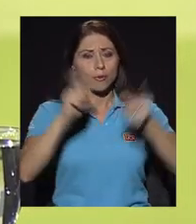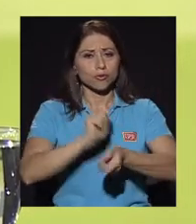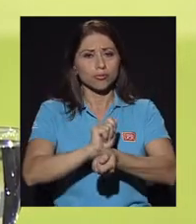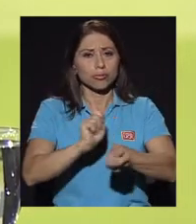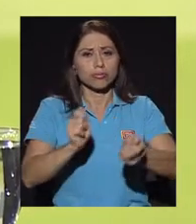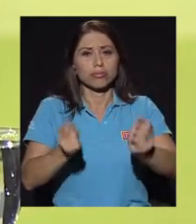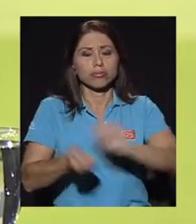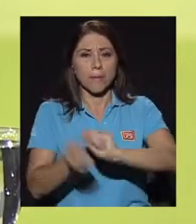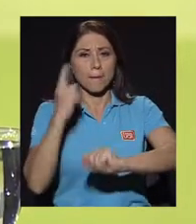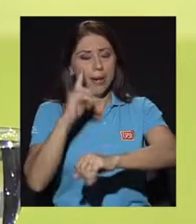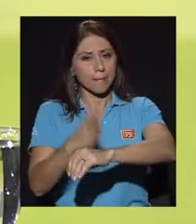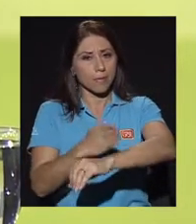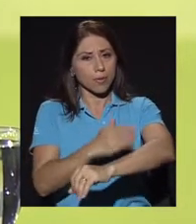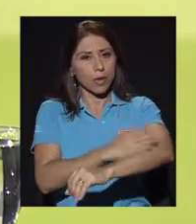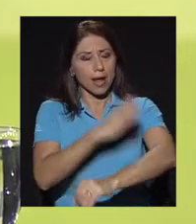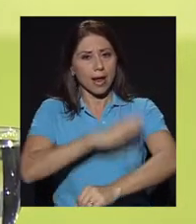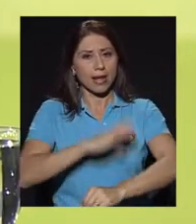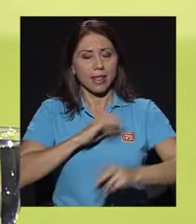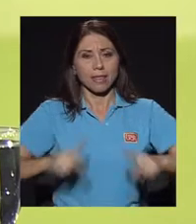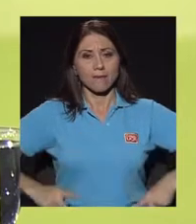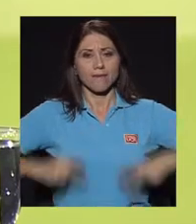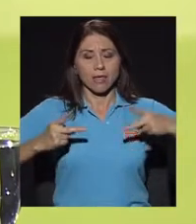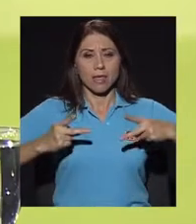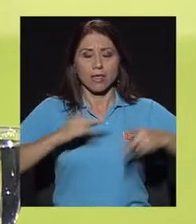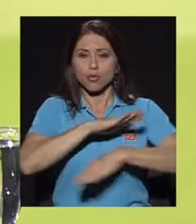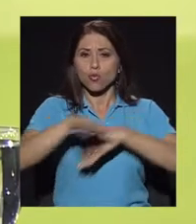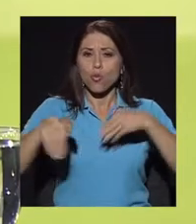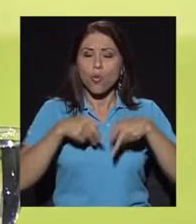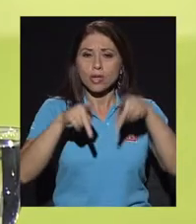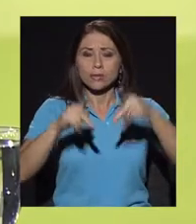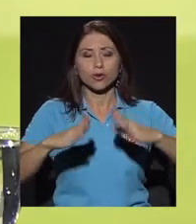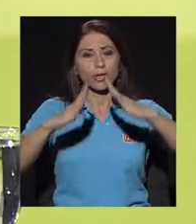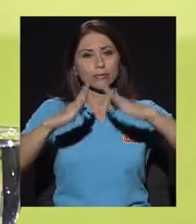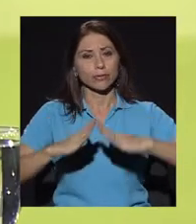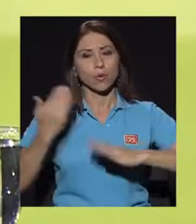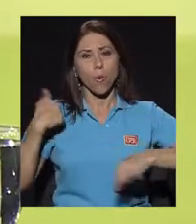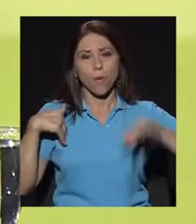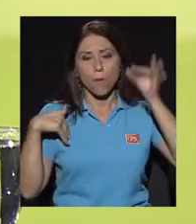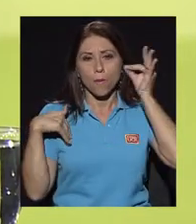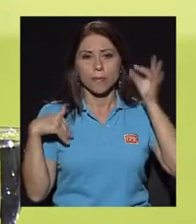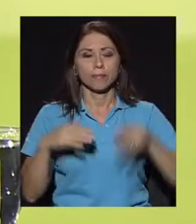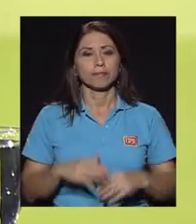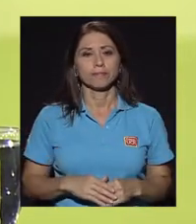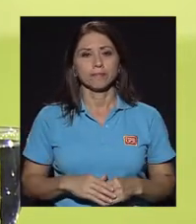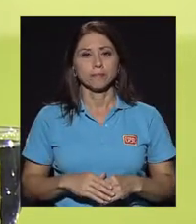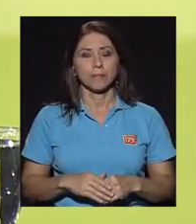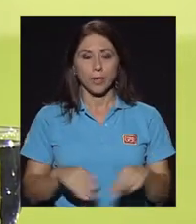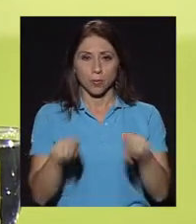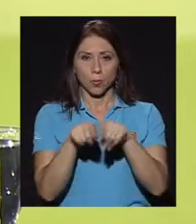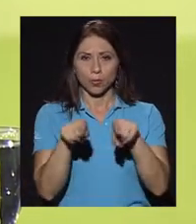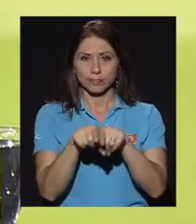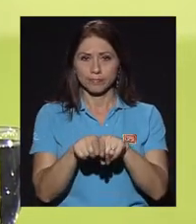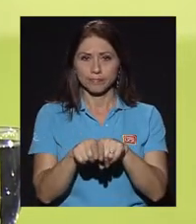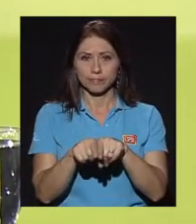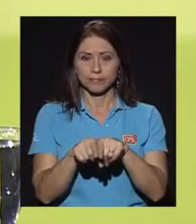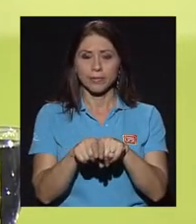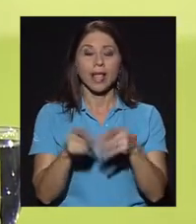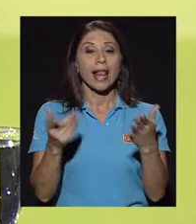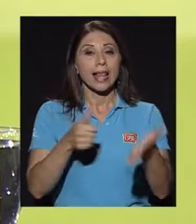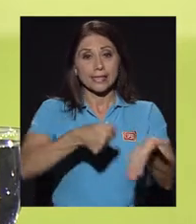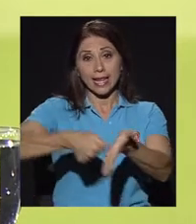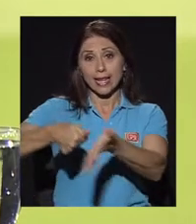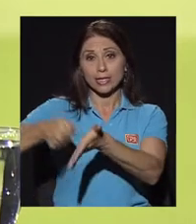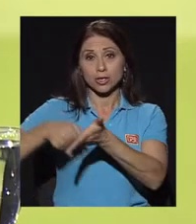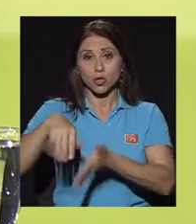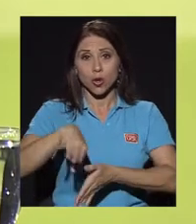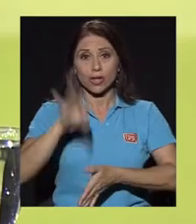transformaciones requeridas para el mejoramiento de la calidad de vida de todas y todos los ciudadanos. Por su parte, las